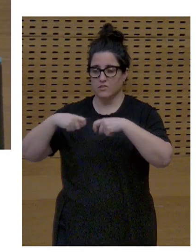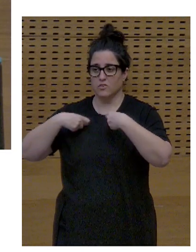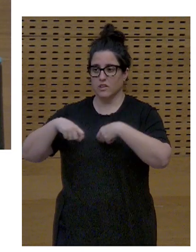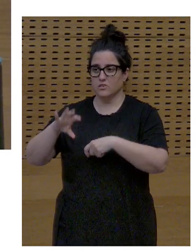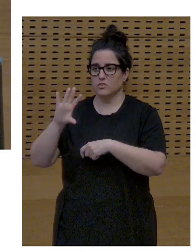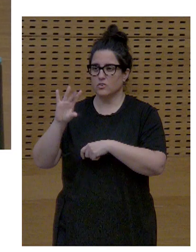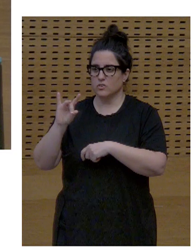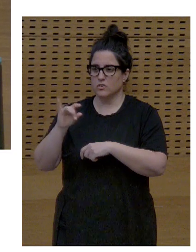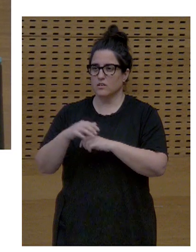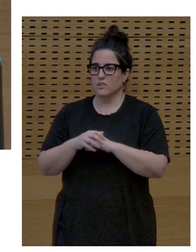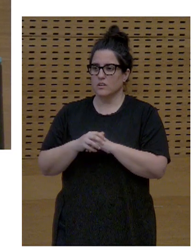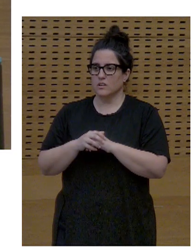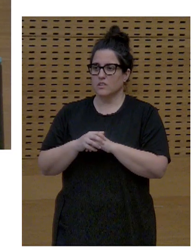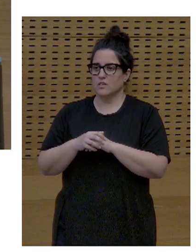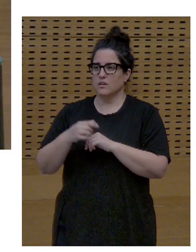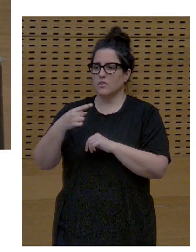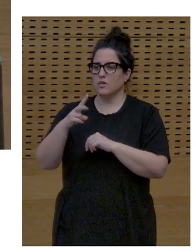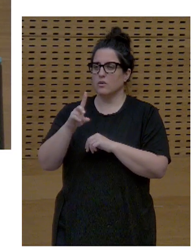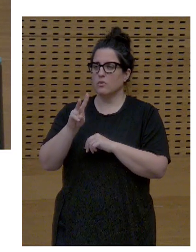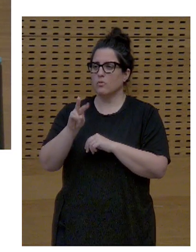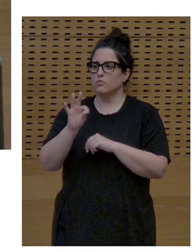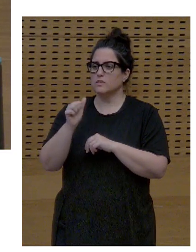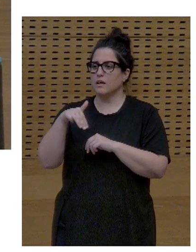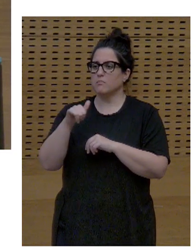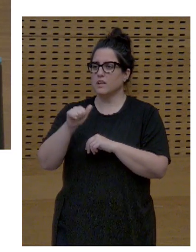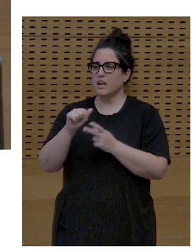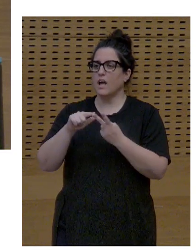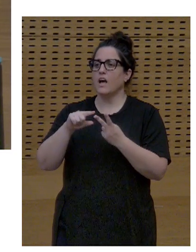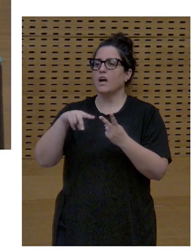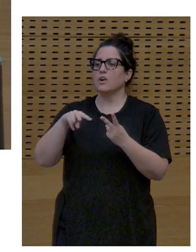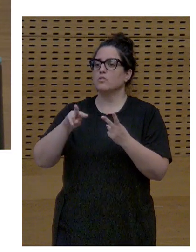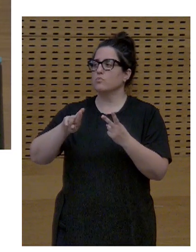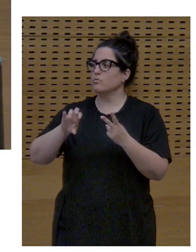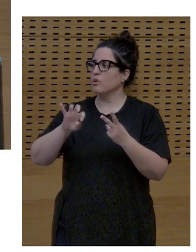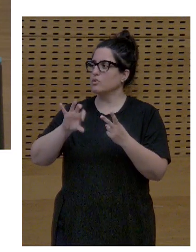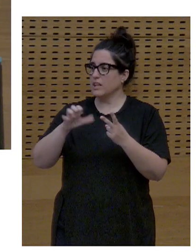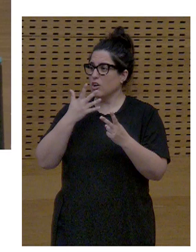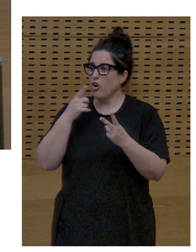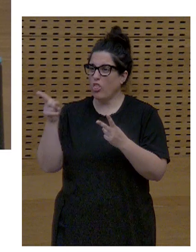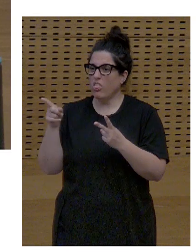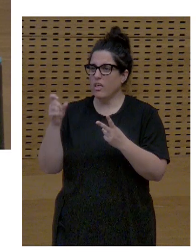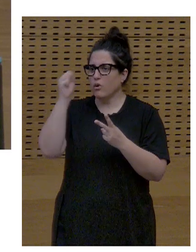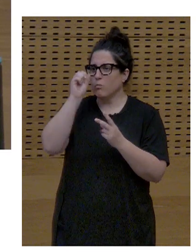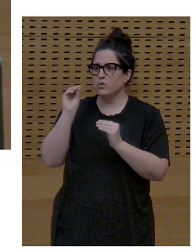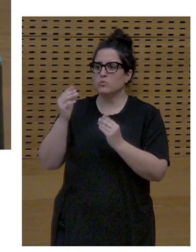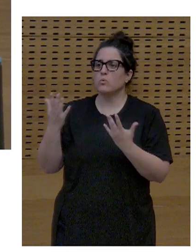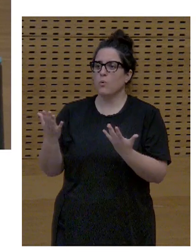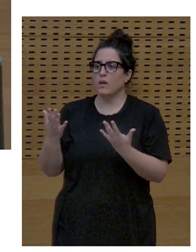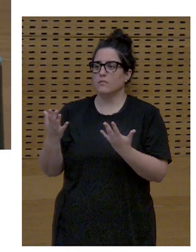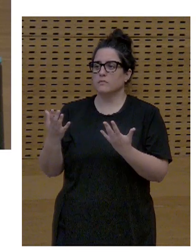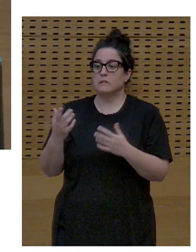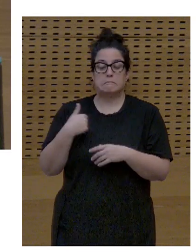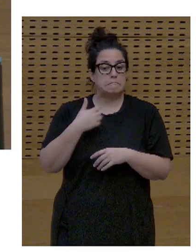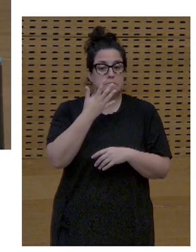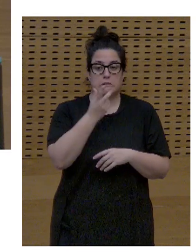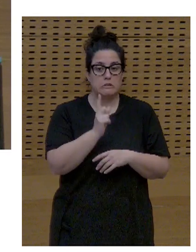la glutamina y el Immunotec? ¿Y qué opina de ello? No lo conozco. Son unos complementos alimenticios